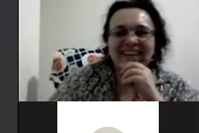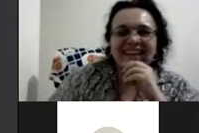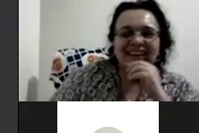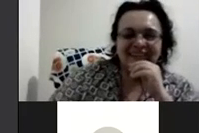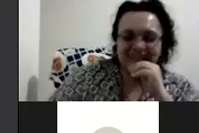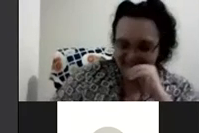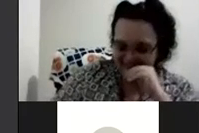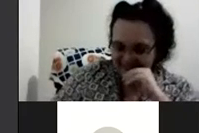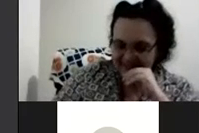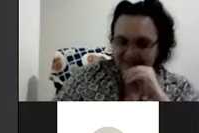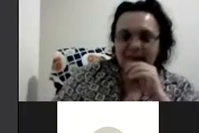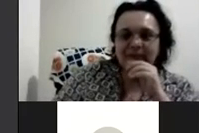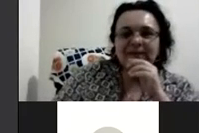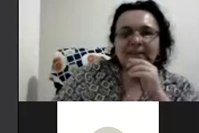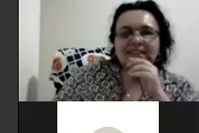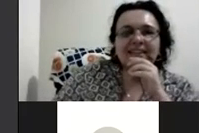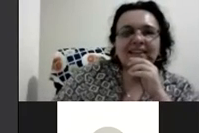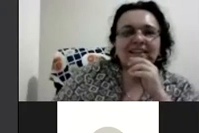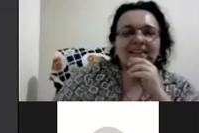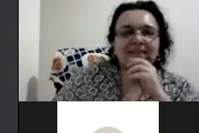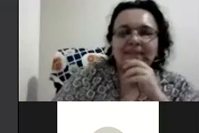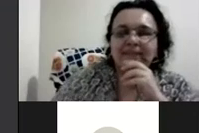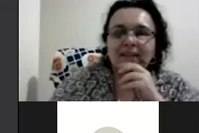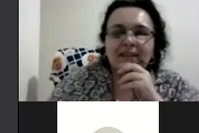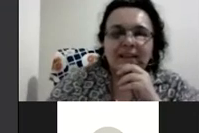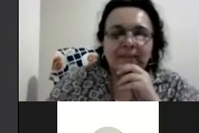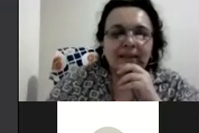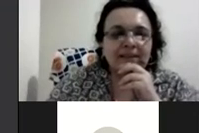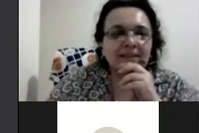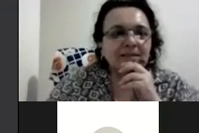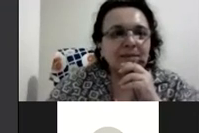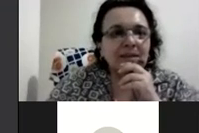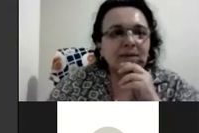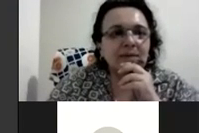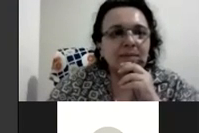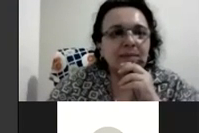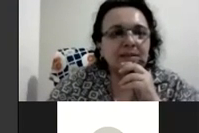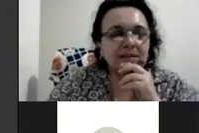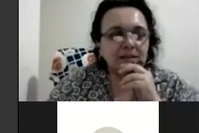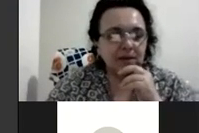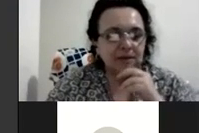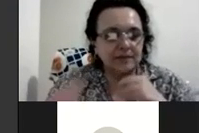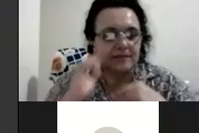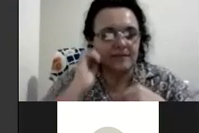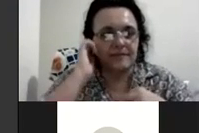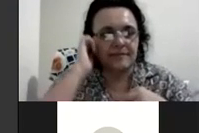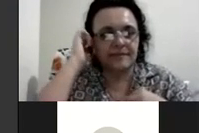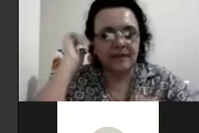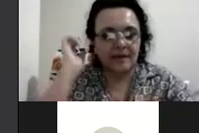Okay, entonces vamos con el siguiente. Vaya, esta es una conversación